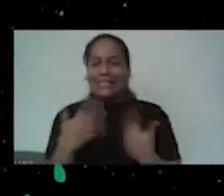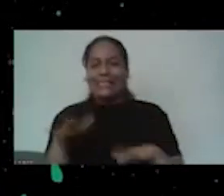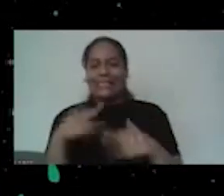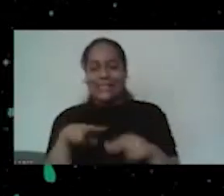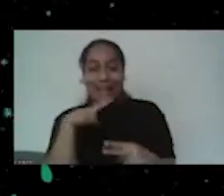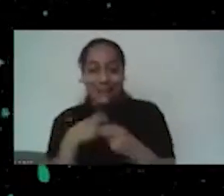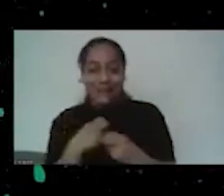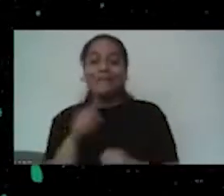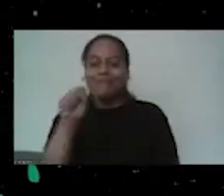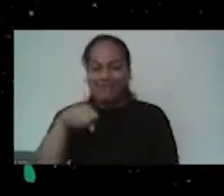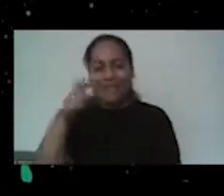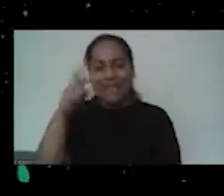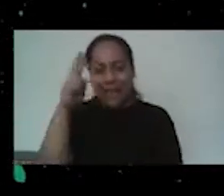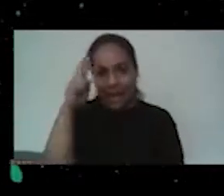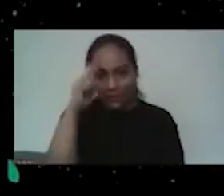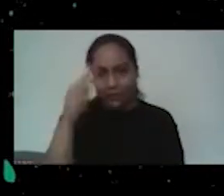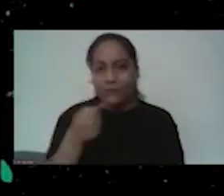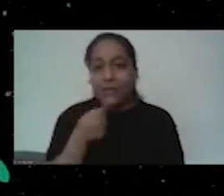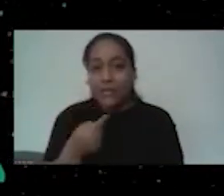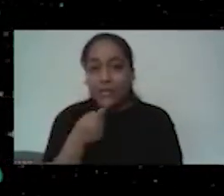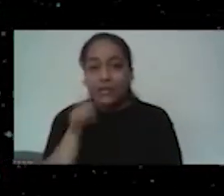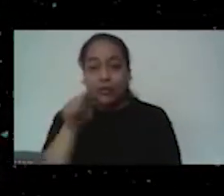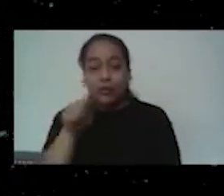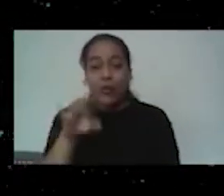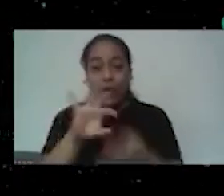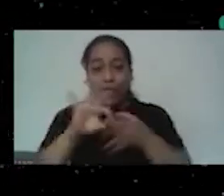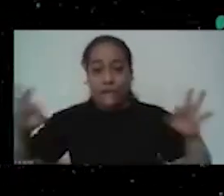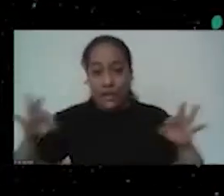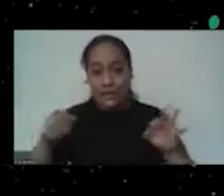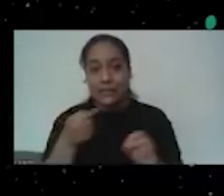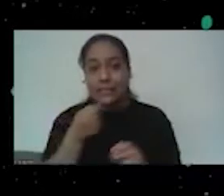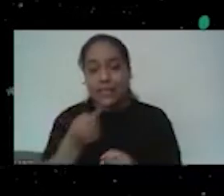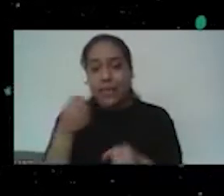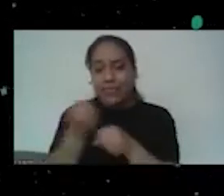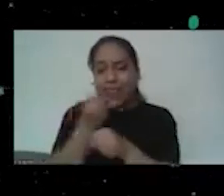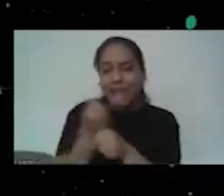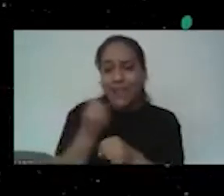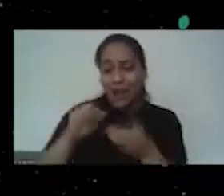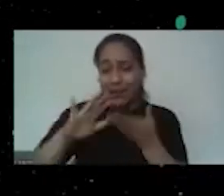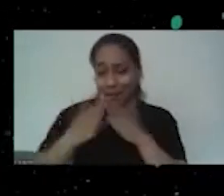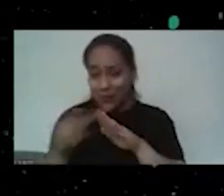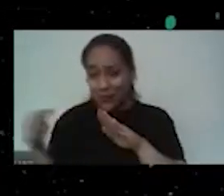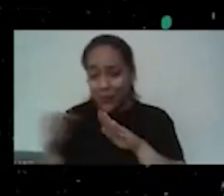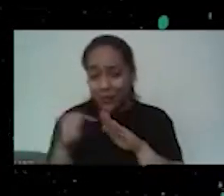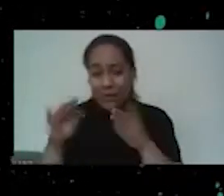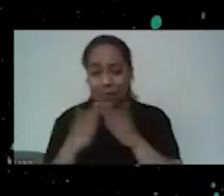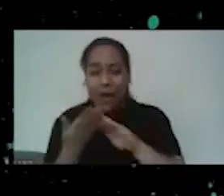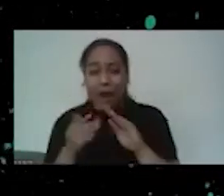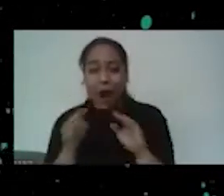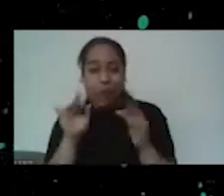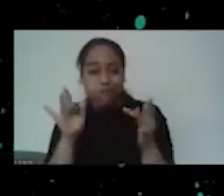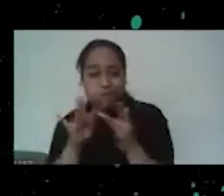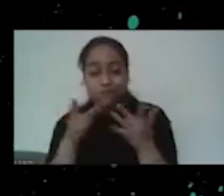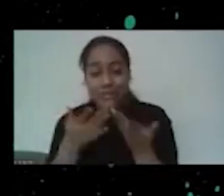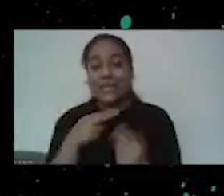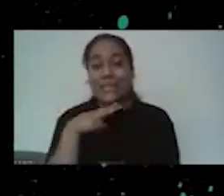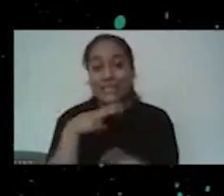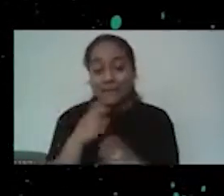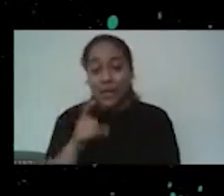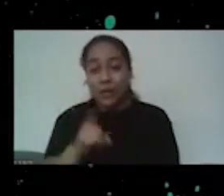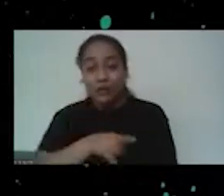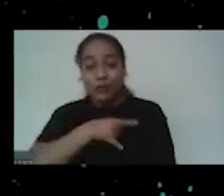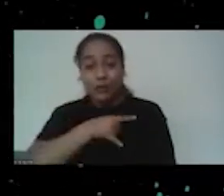Tienes razón cuando hablas de cuando uno trabaja con una comunidad, esa sensación